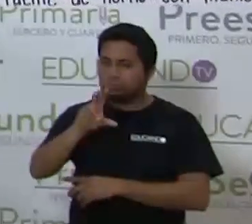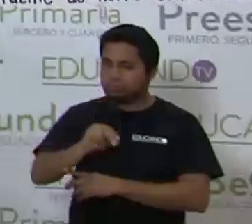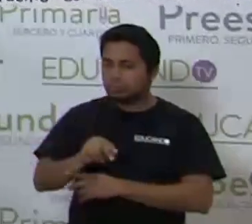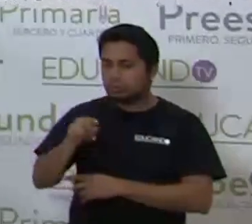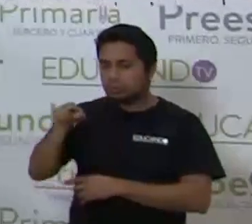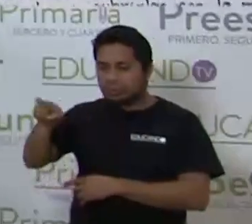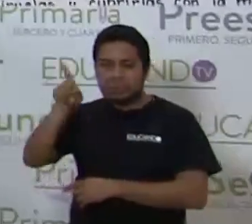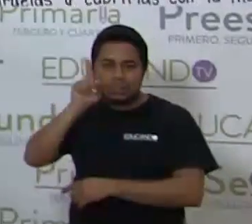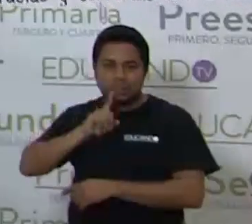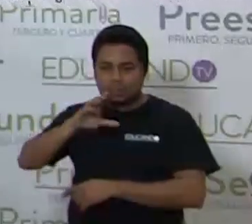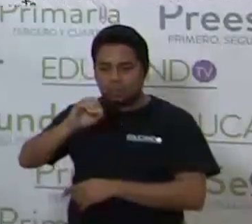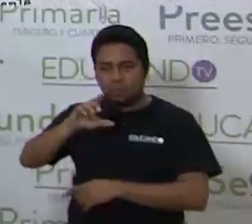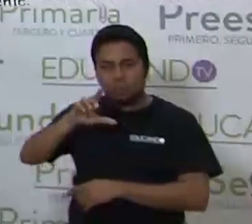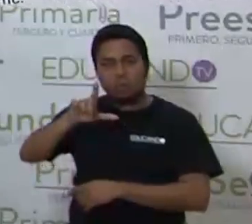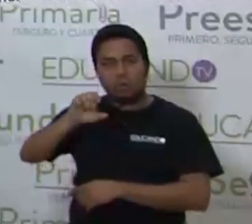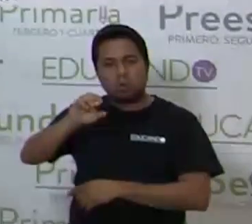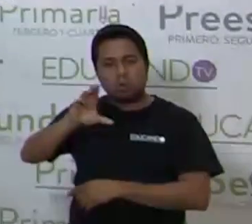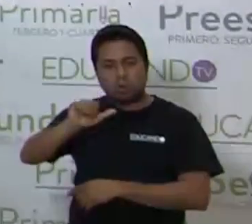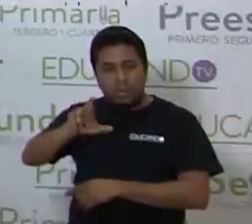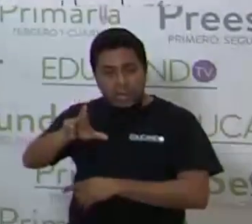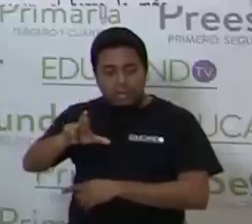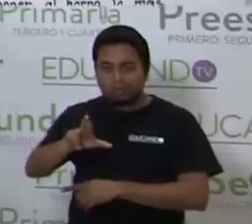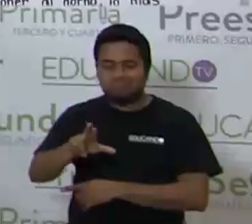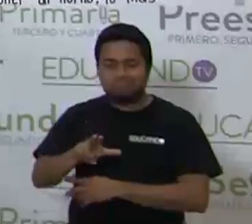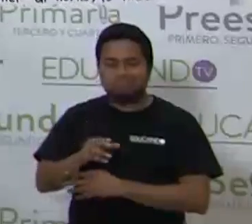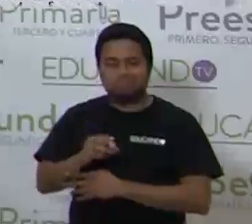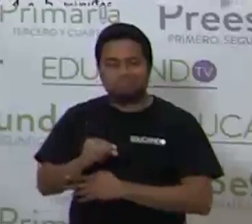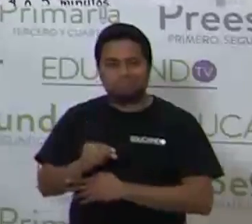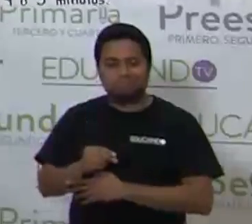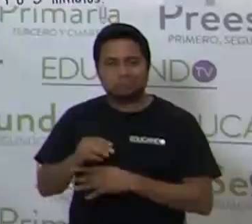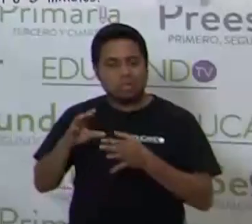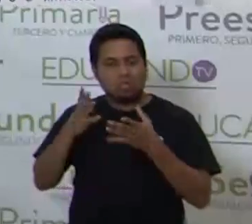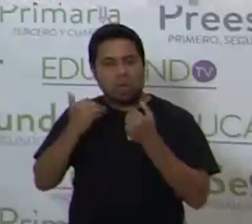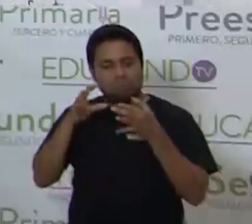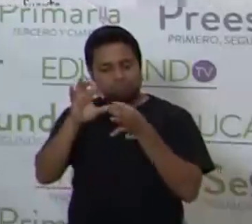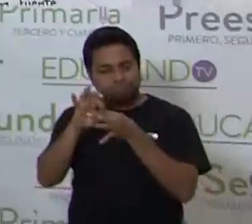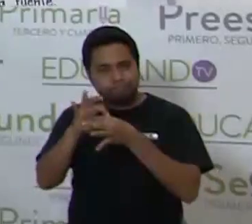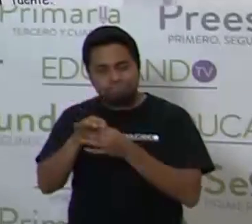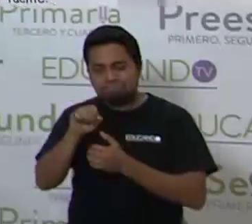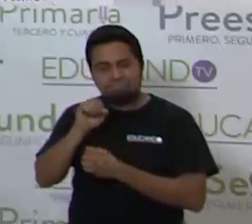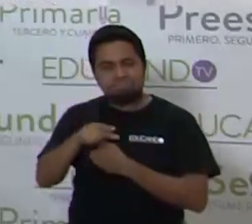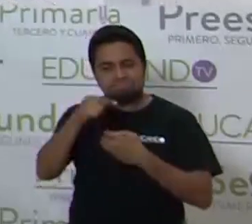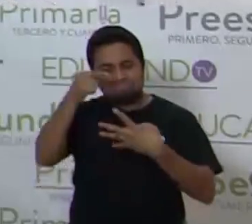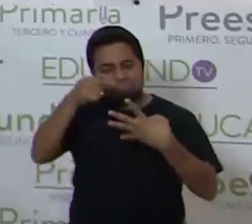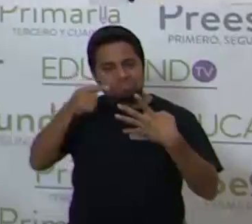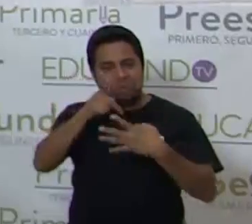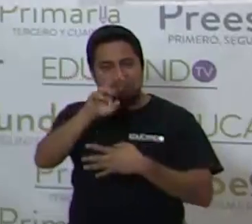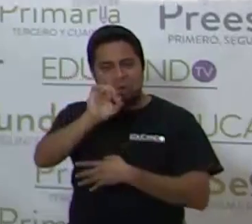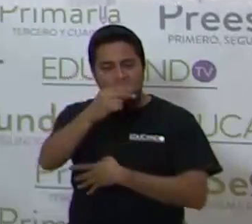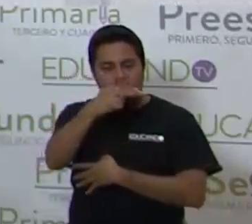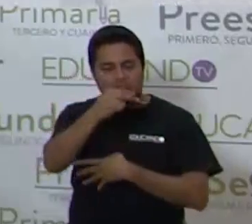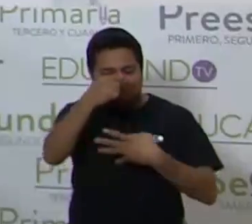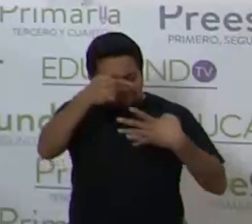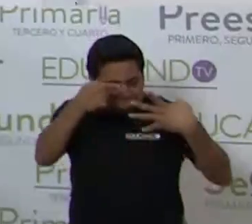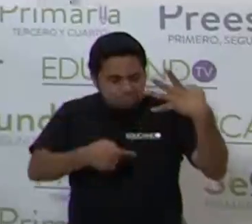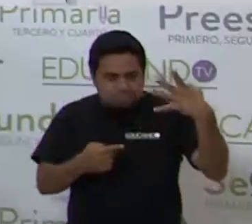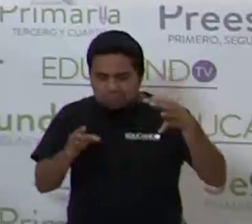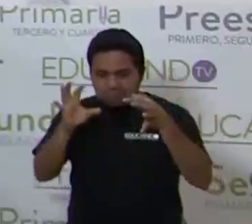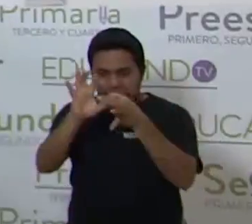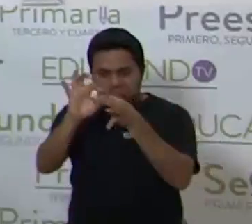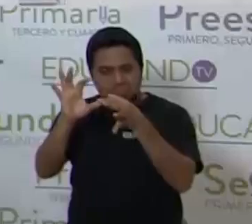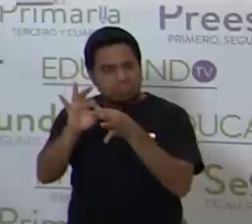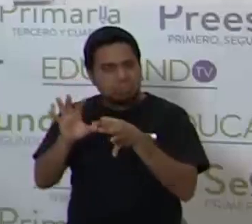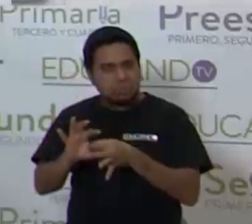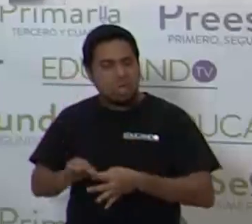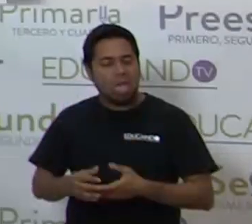Ella colocar, tampoco. Y así nos podemos ir con todos y cada uno de los pronombres personales y nos vamos